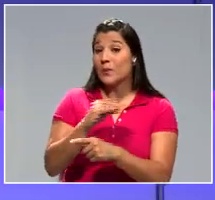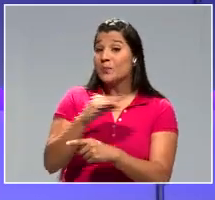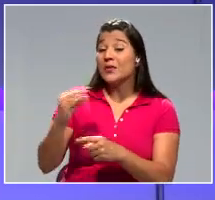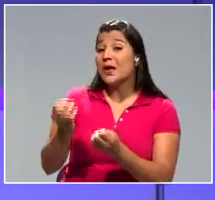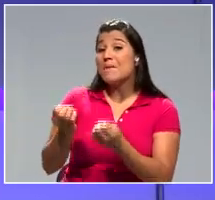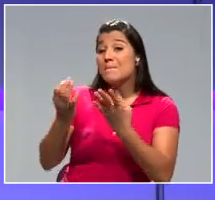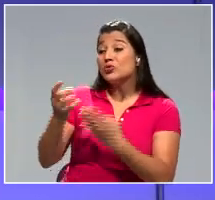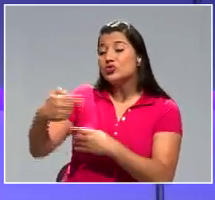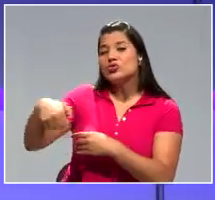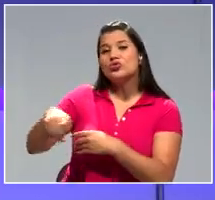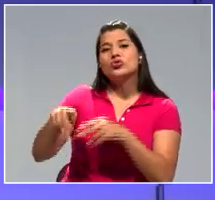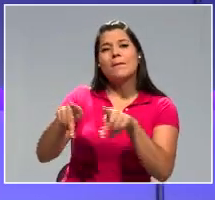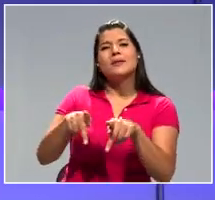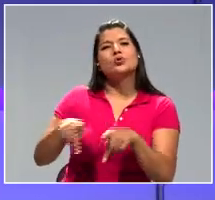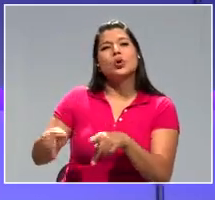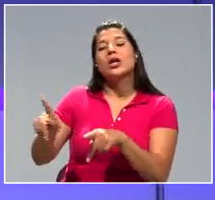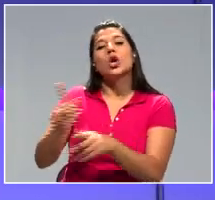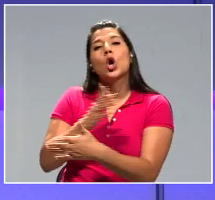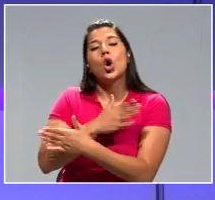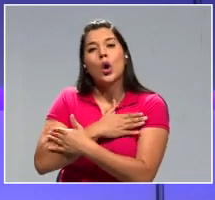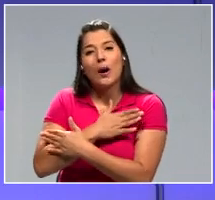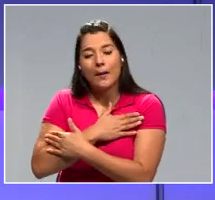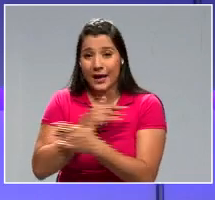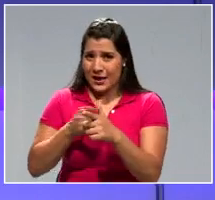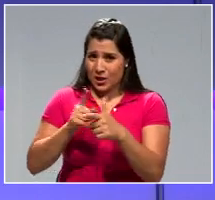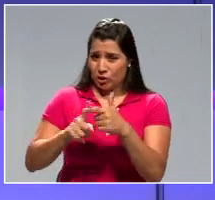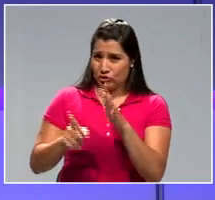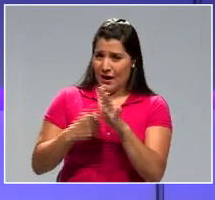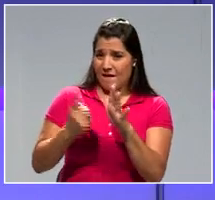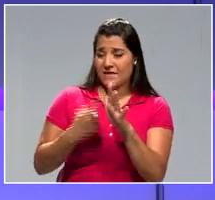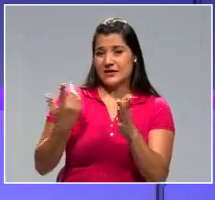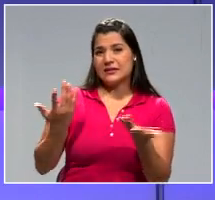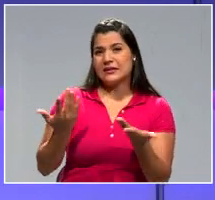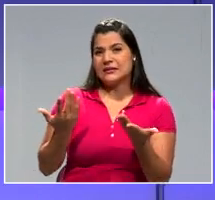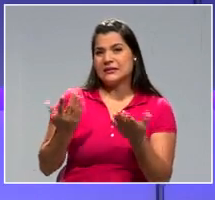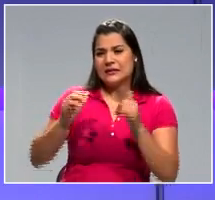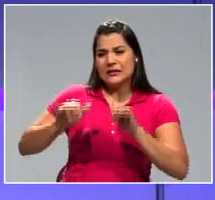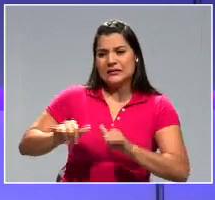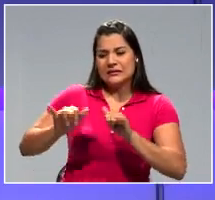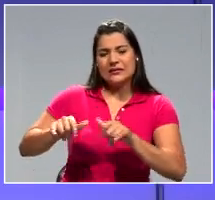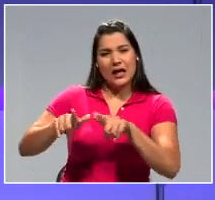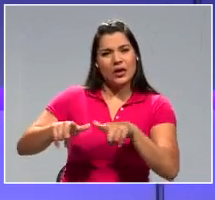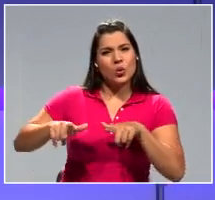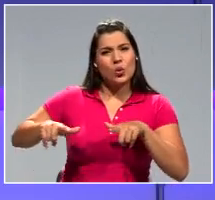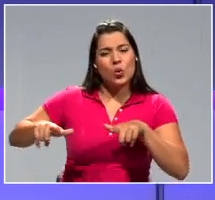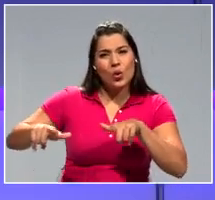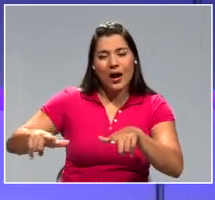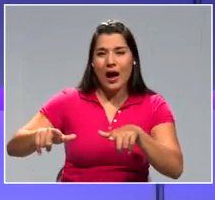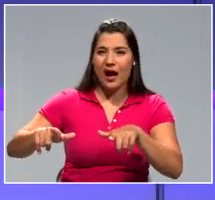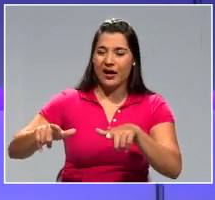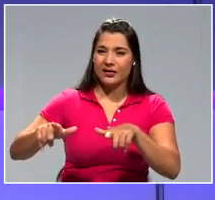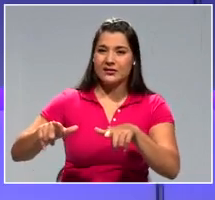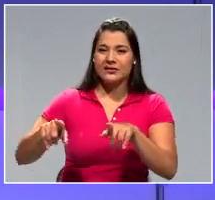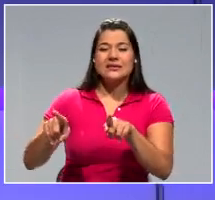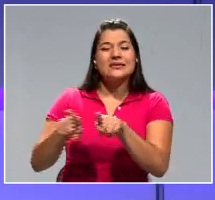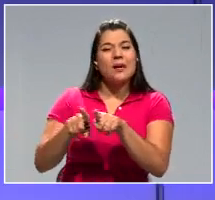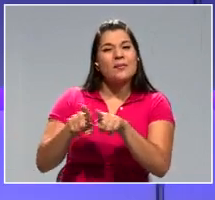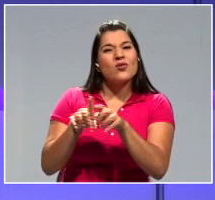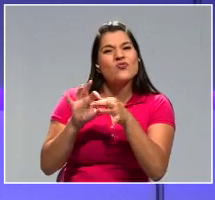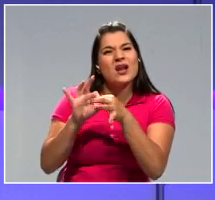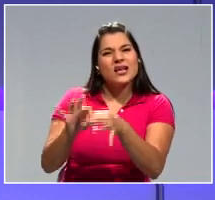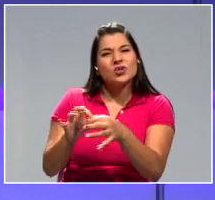son poblaciones nómadas, ¿verdad? Entonces a veces están en unas zonas que tiene que ver también